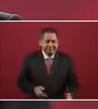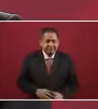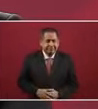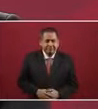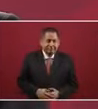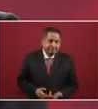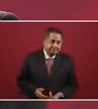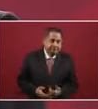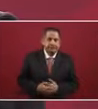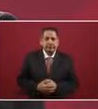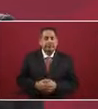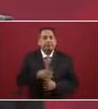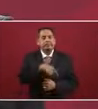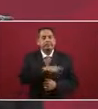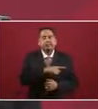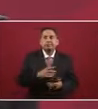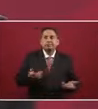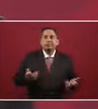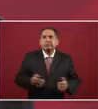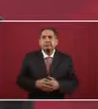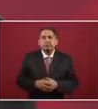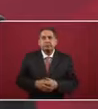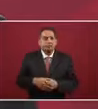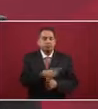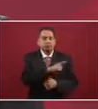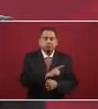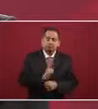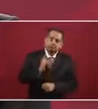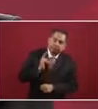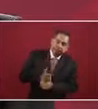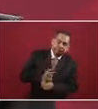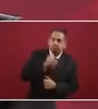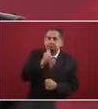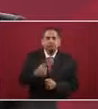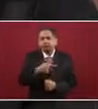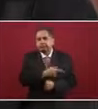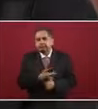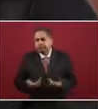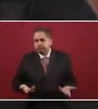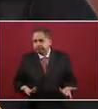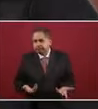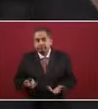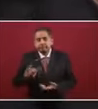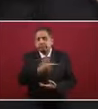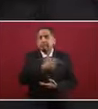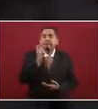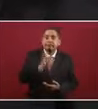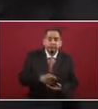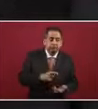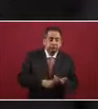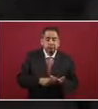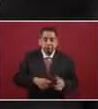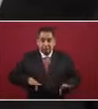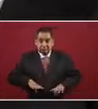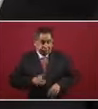y no se dan cuenta que con esa